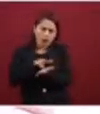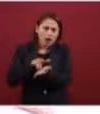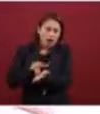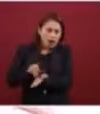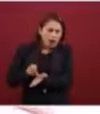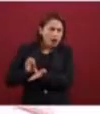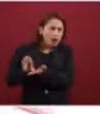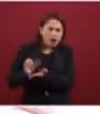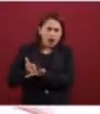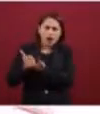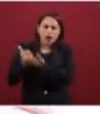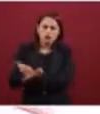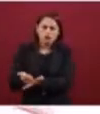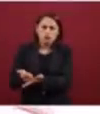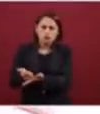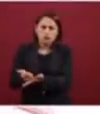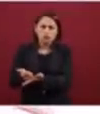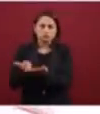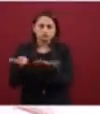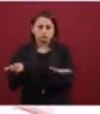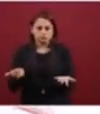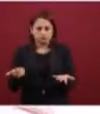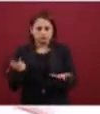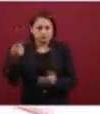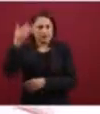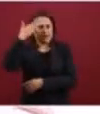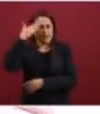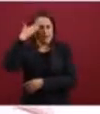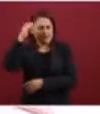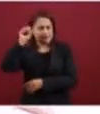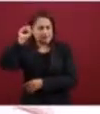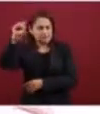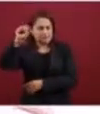entregaba. El líder sindical recibía